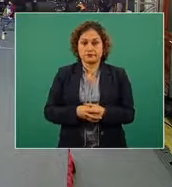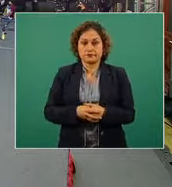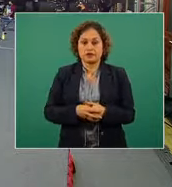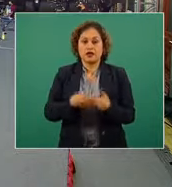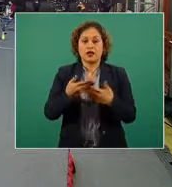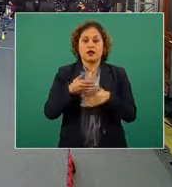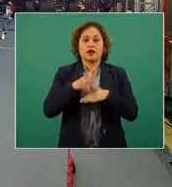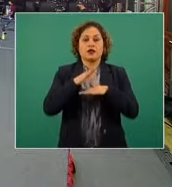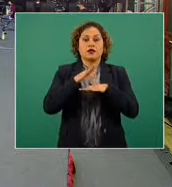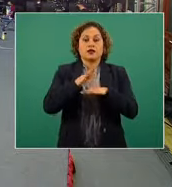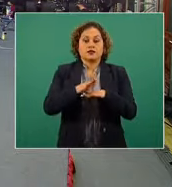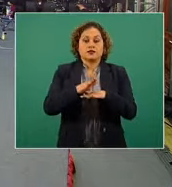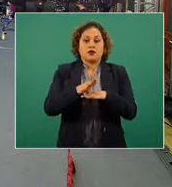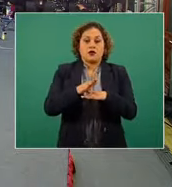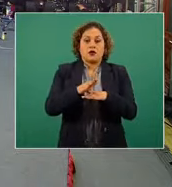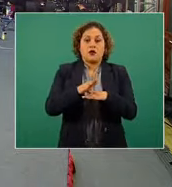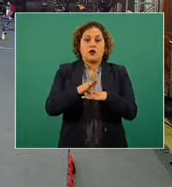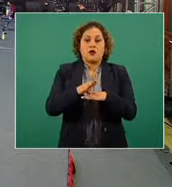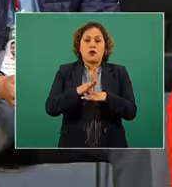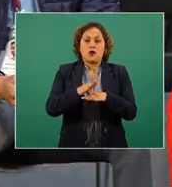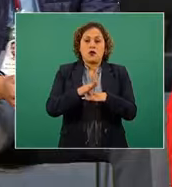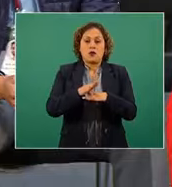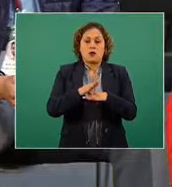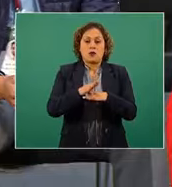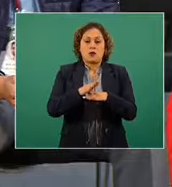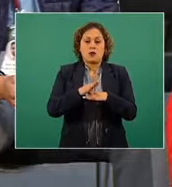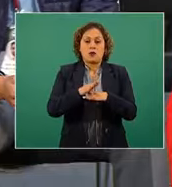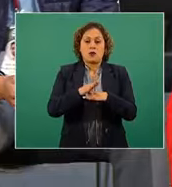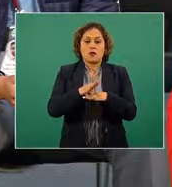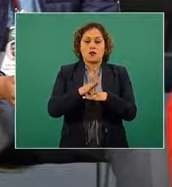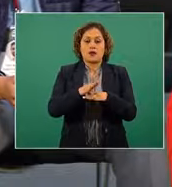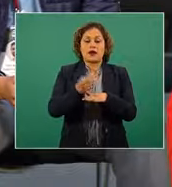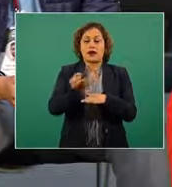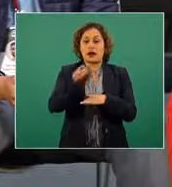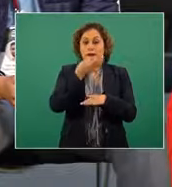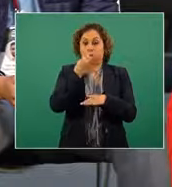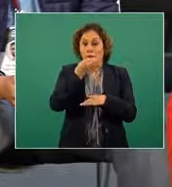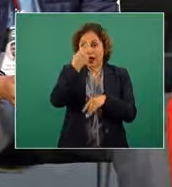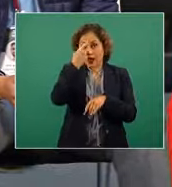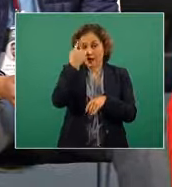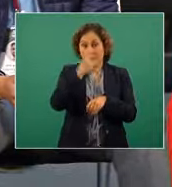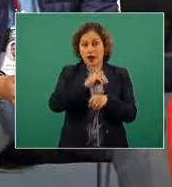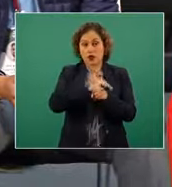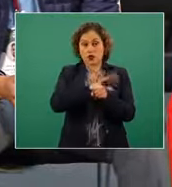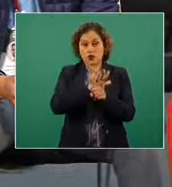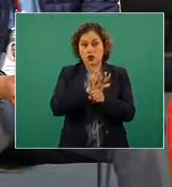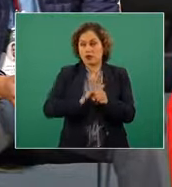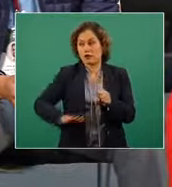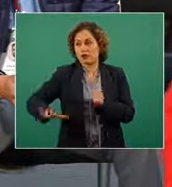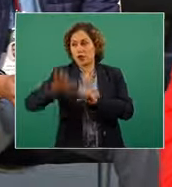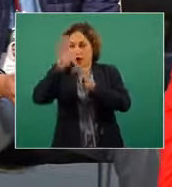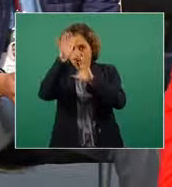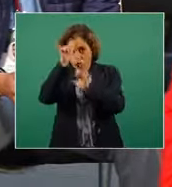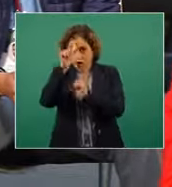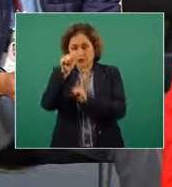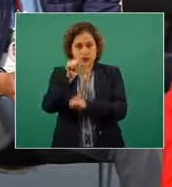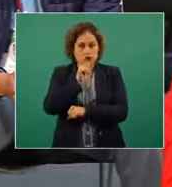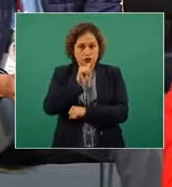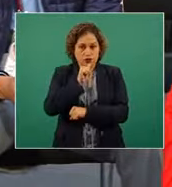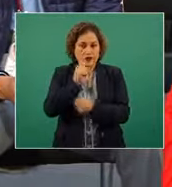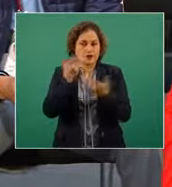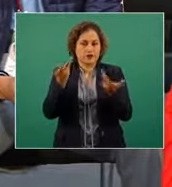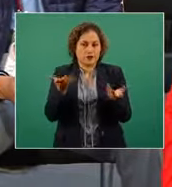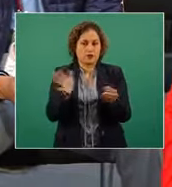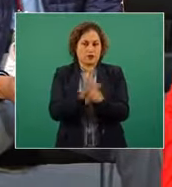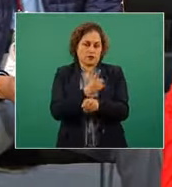prescribir ciertos tratamientos, en el caso del coronavirus está habiendo ahorita una serie, digamos, de versiones encontradas por